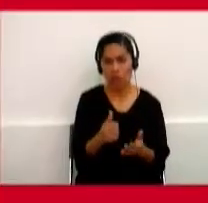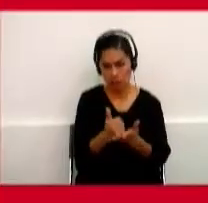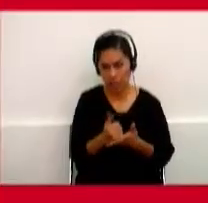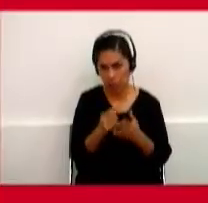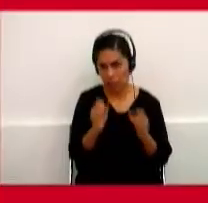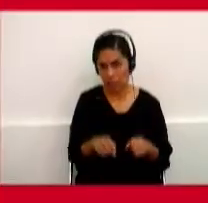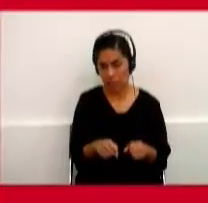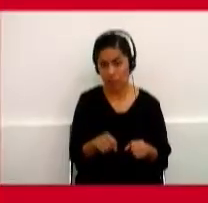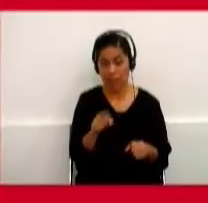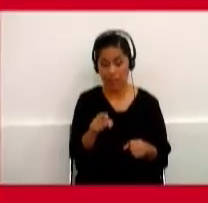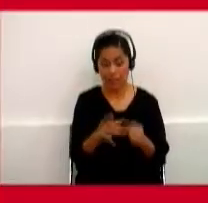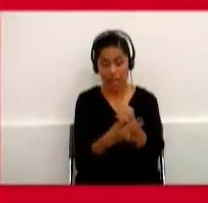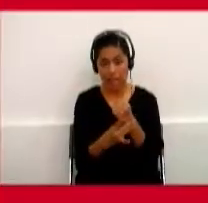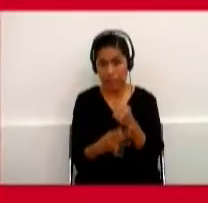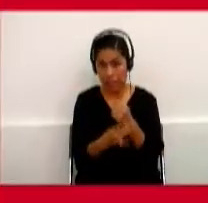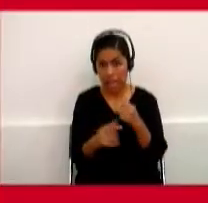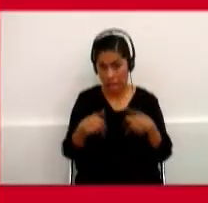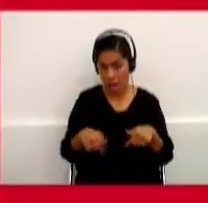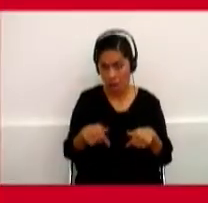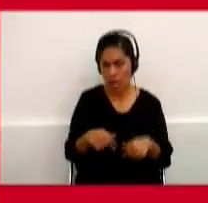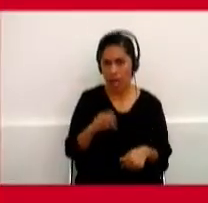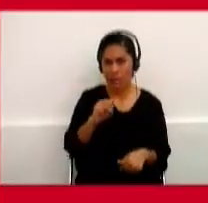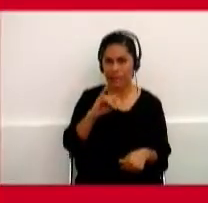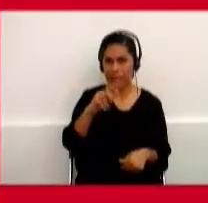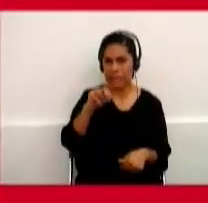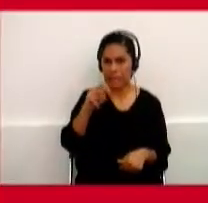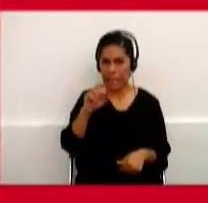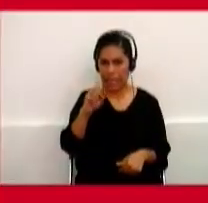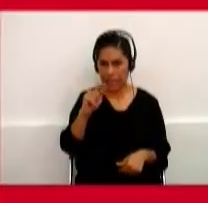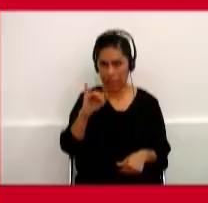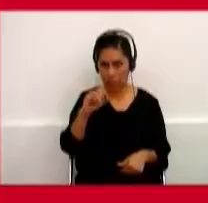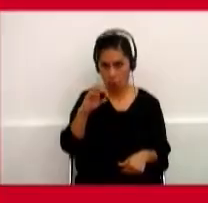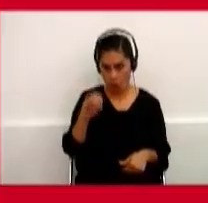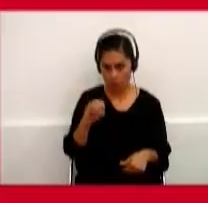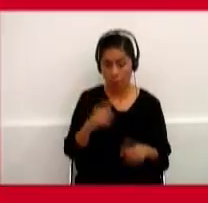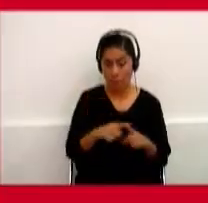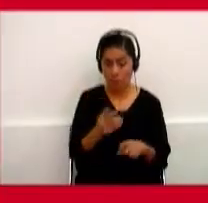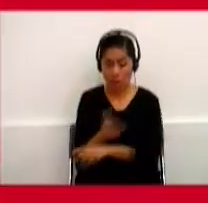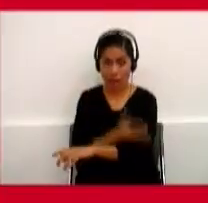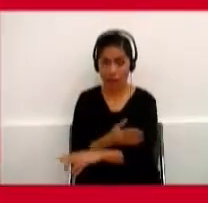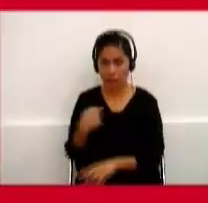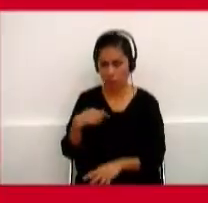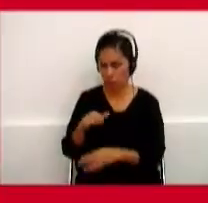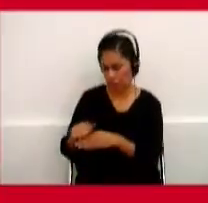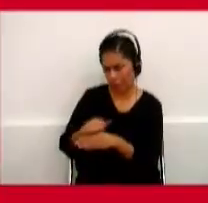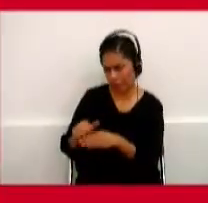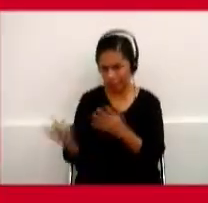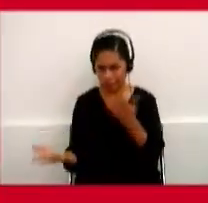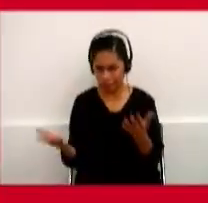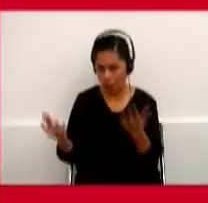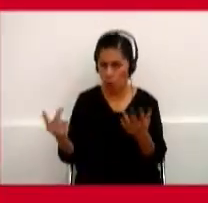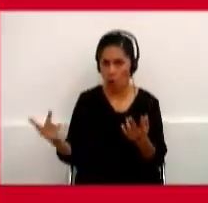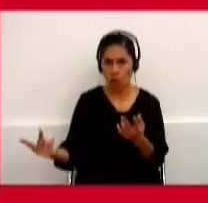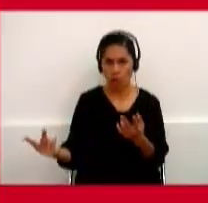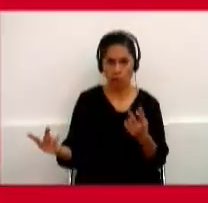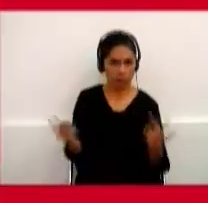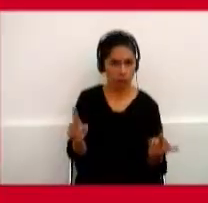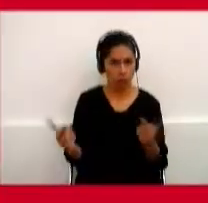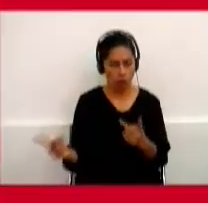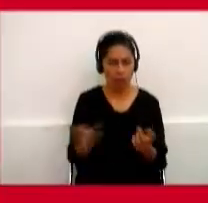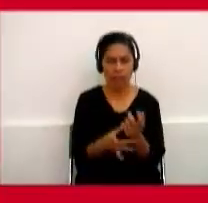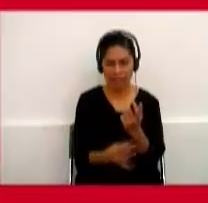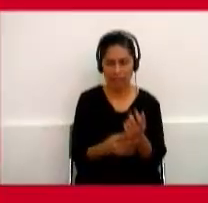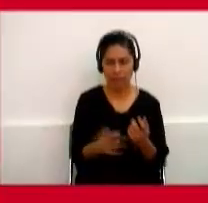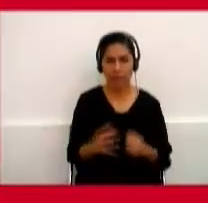sintético, pero los datos con los que se entrenó fue con aceite mineral. Mitad de datos de aceite mineral y la otra mitad con datos sintéticos. Bien, ¿y en